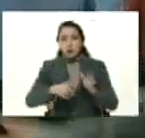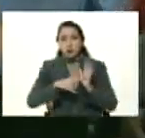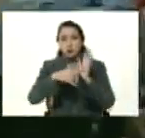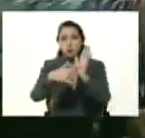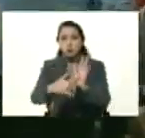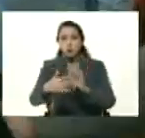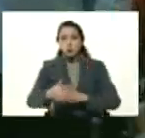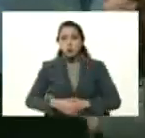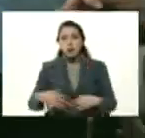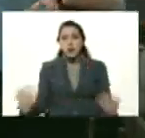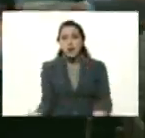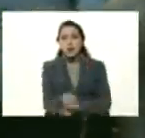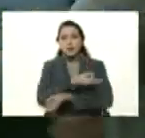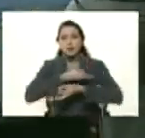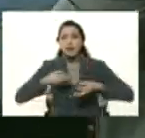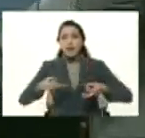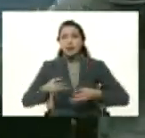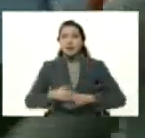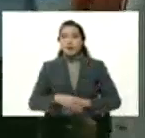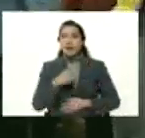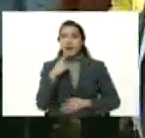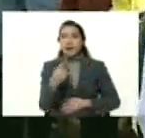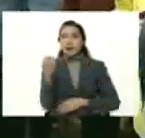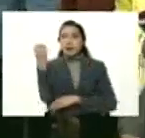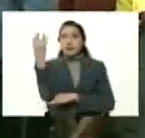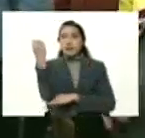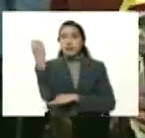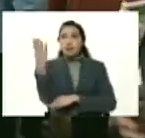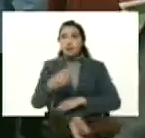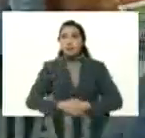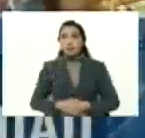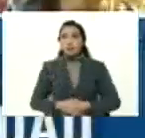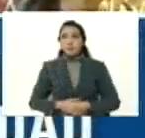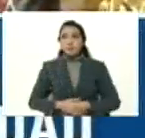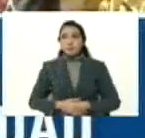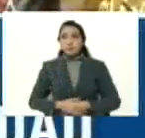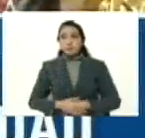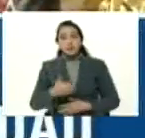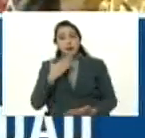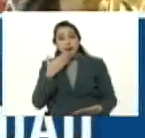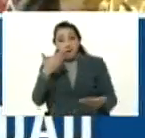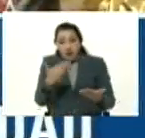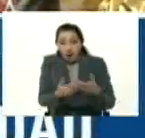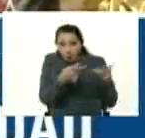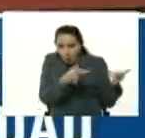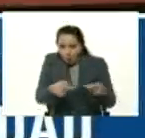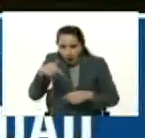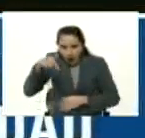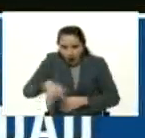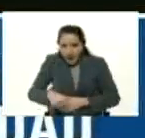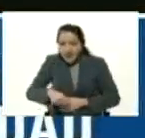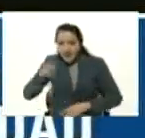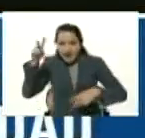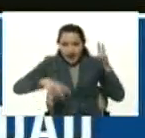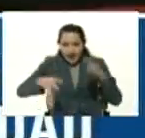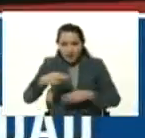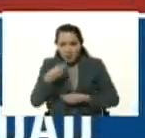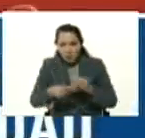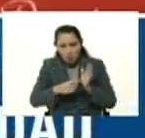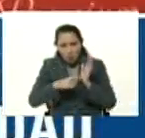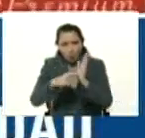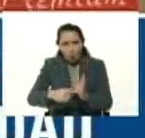Excelente. ¿Qué me dice ellos... Ignacio Zubillaga? Bueno, queremos agradecerles por la invitación de este gran evento. Y el sector